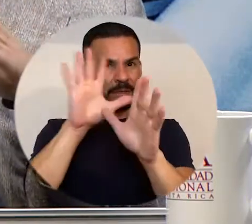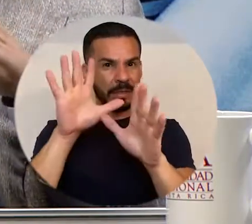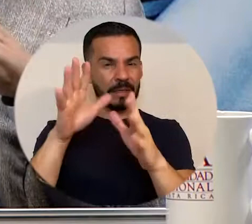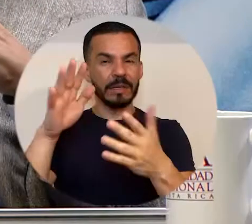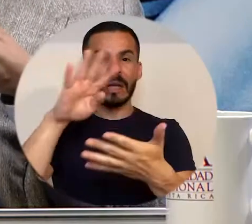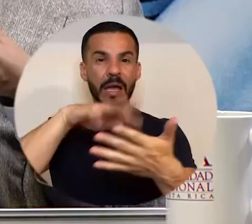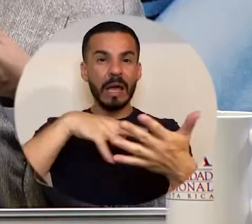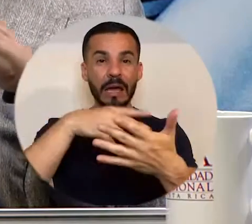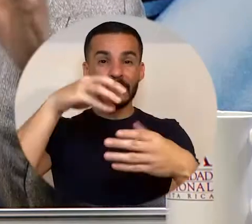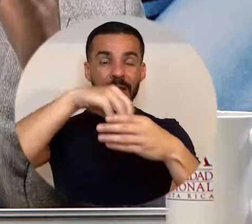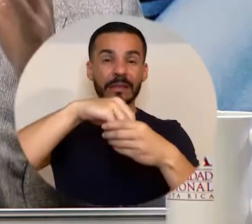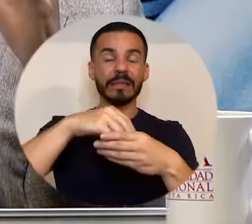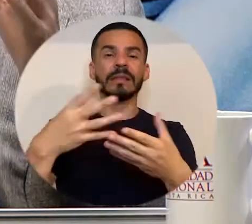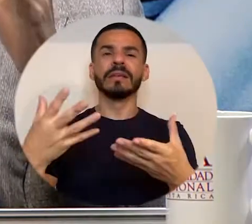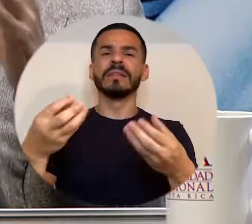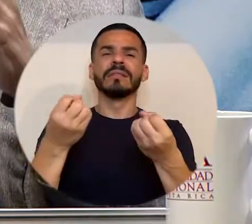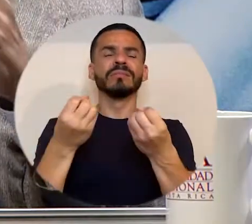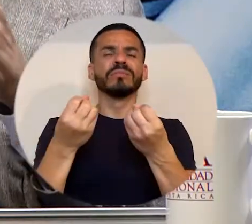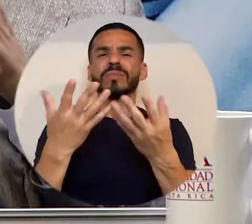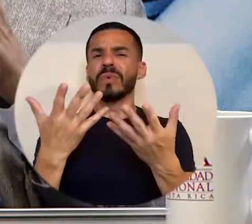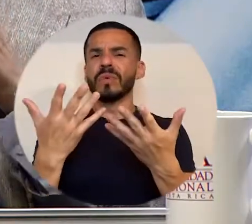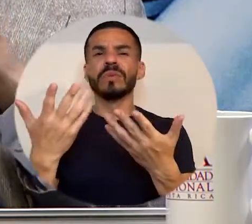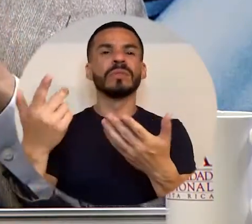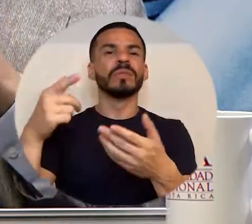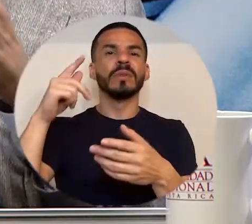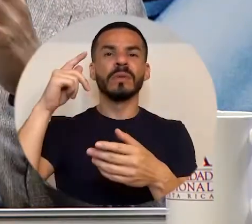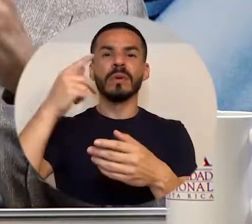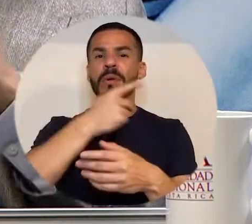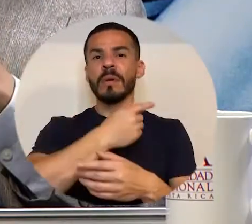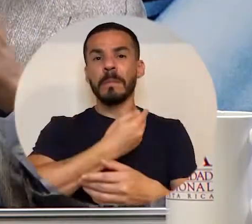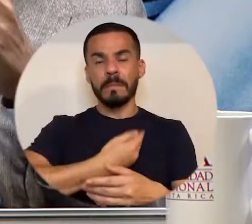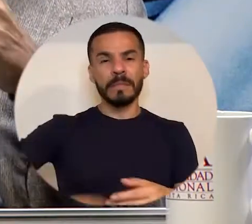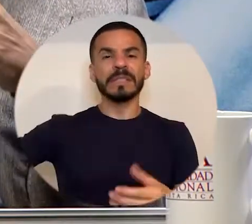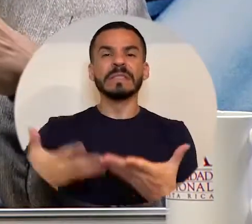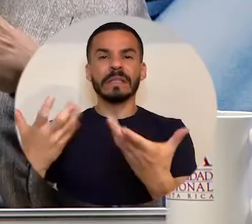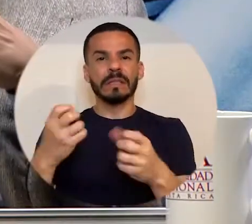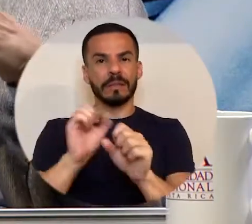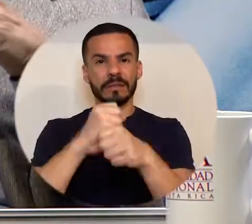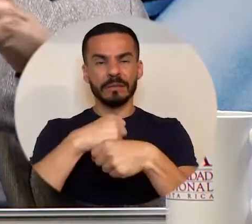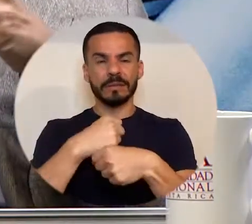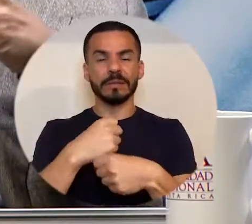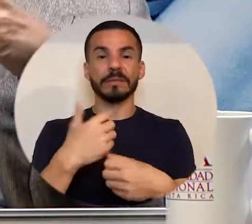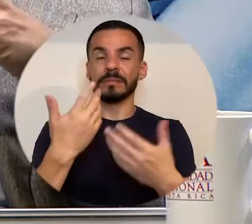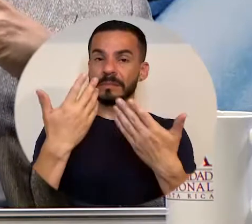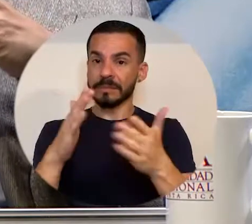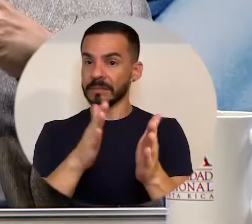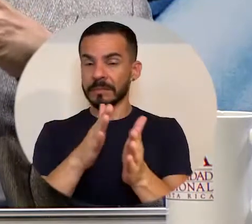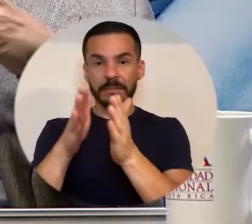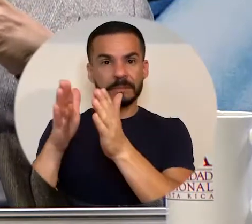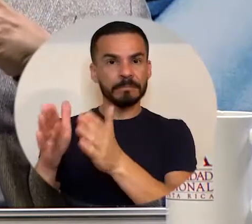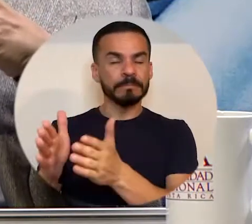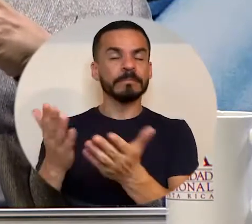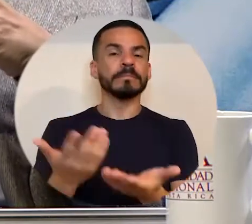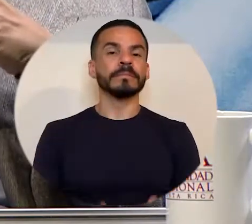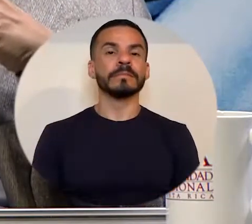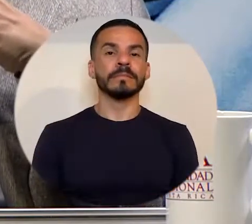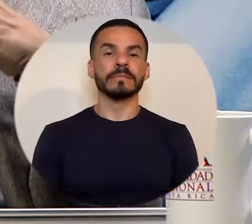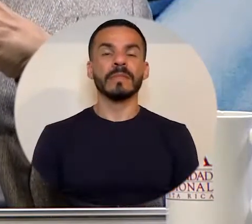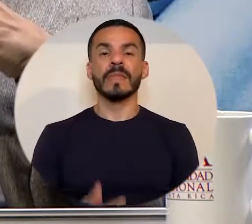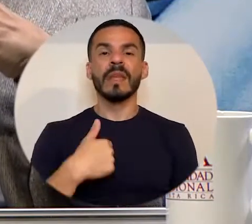que hay que tener claro. La agenda interna va a consumir mucho de lo que el presidente quiera hacer. Dicho lo